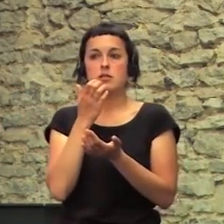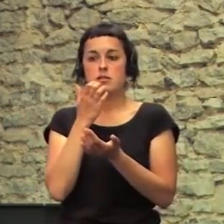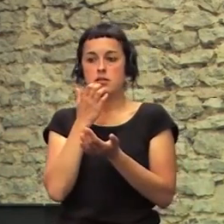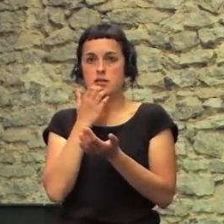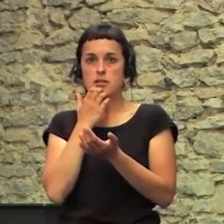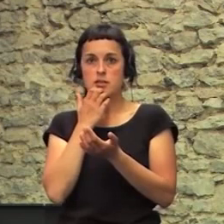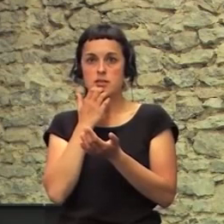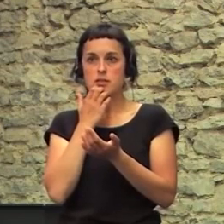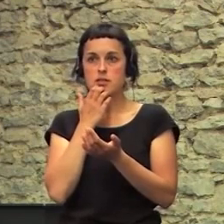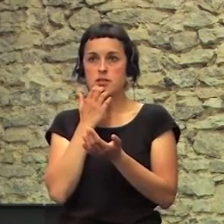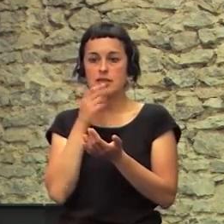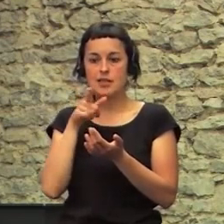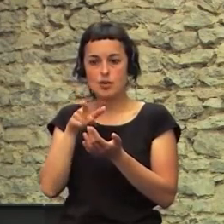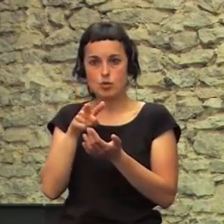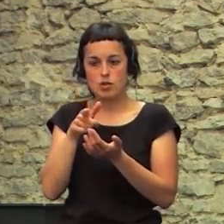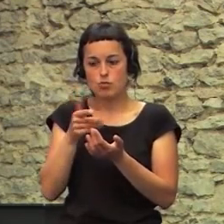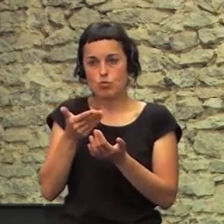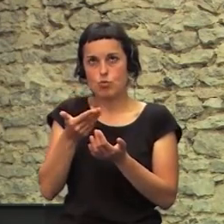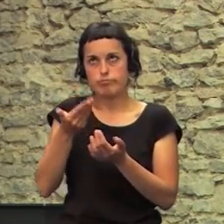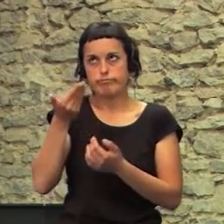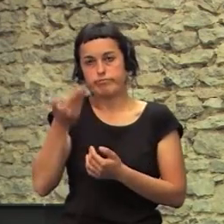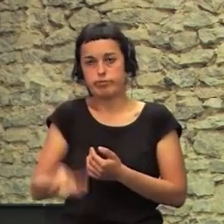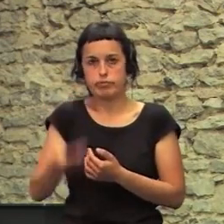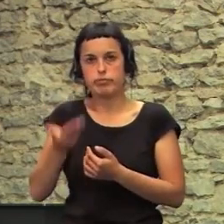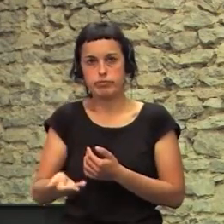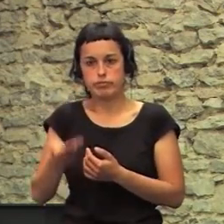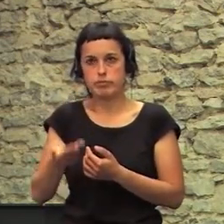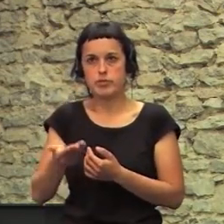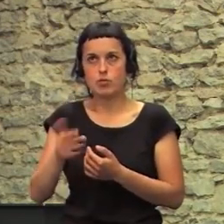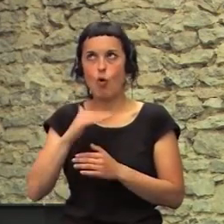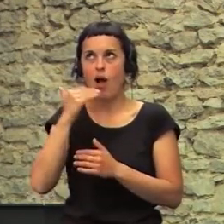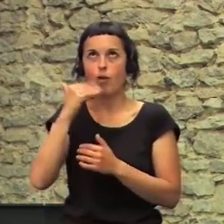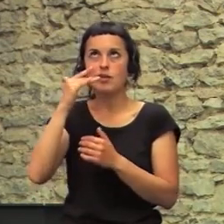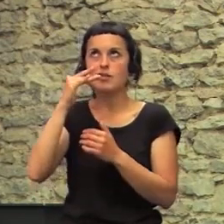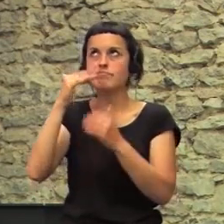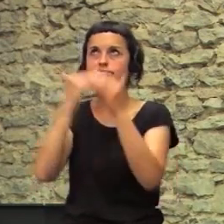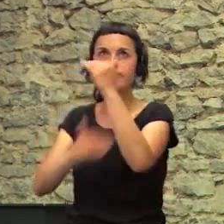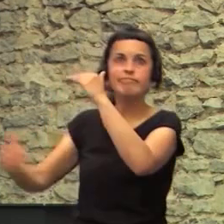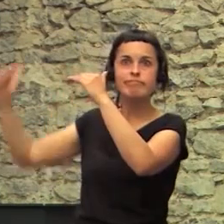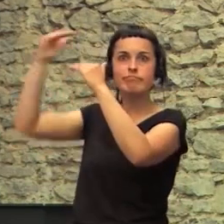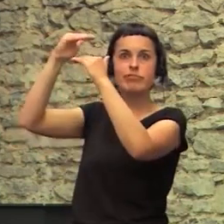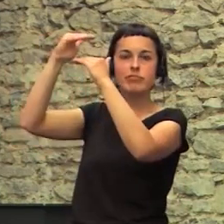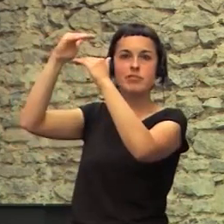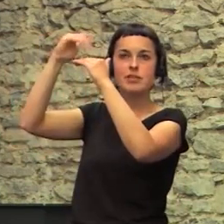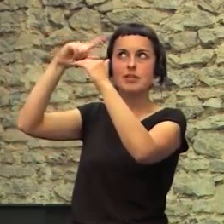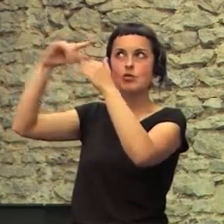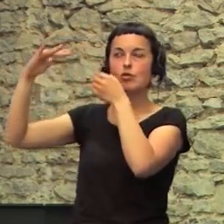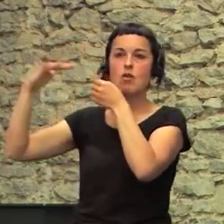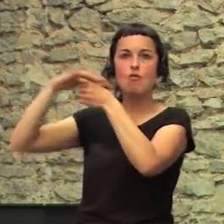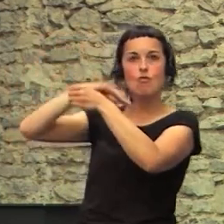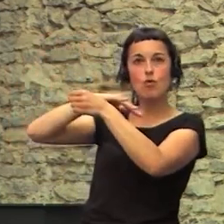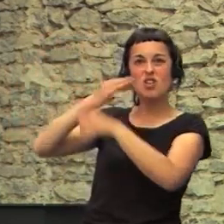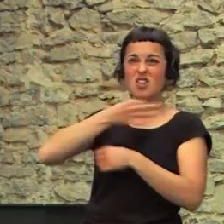fuerza, esto algo tan fuerte que está por encima, ¿no? Y que nos condiciona de esta manera, sobre todo a nivel de